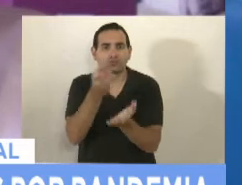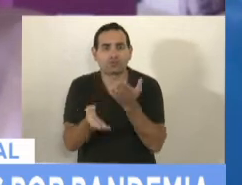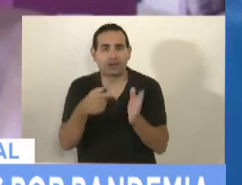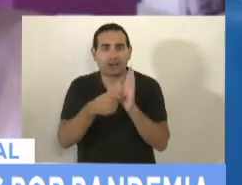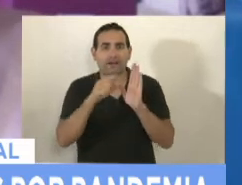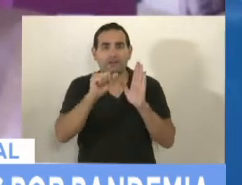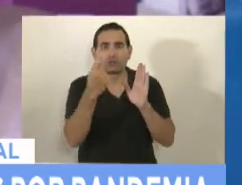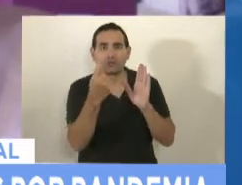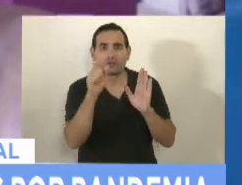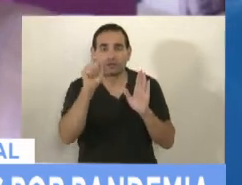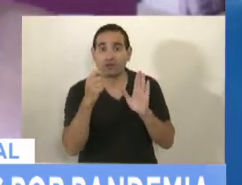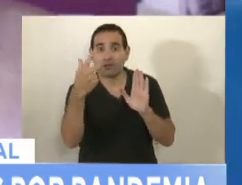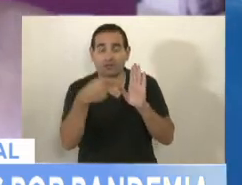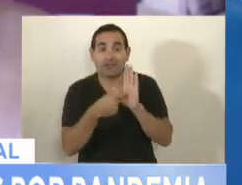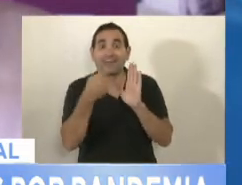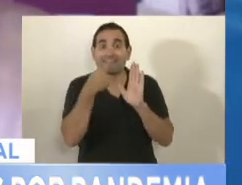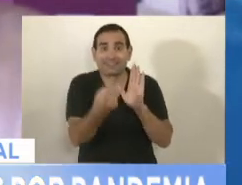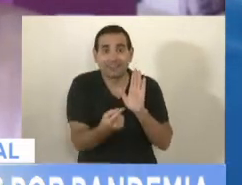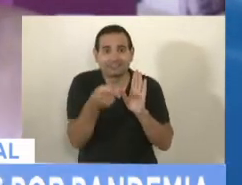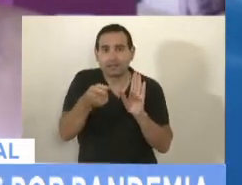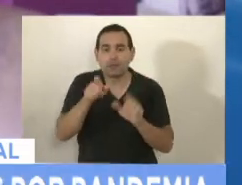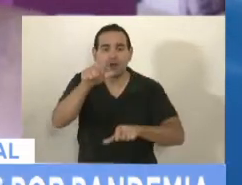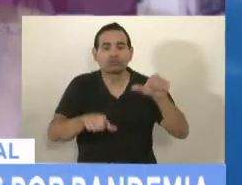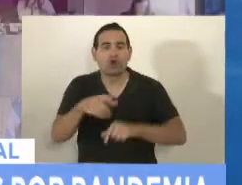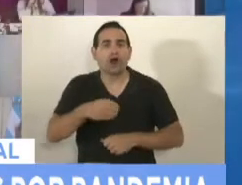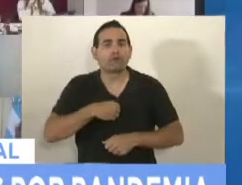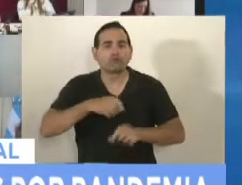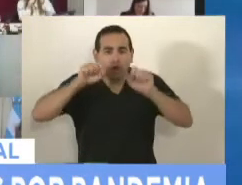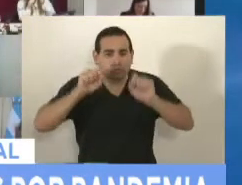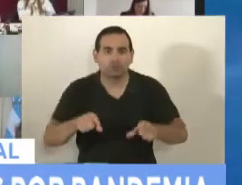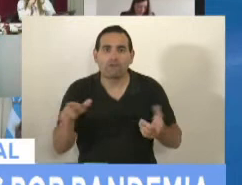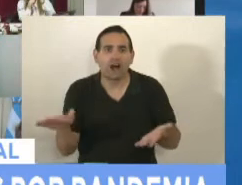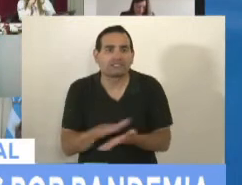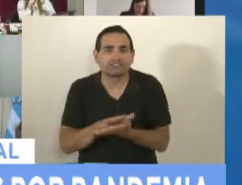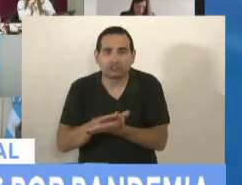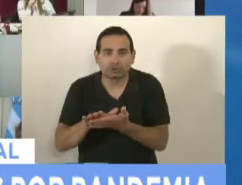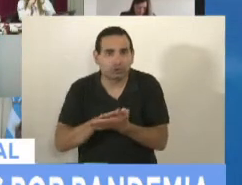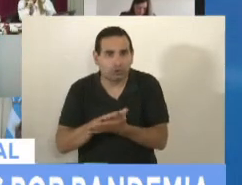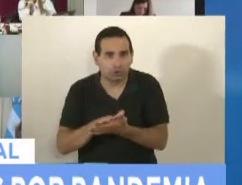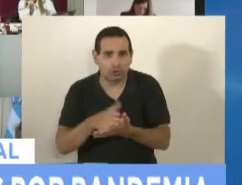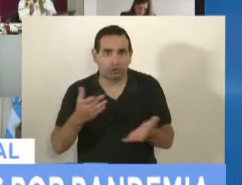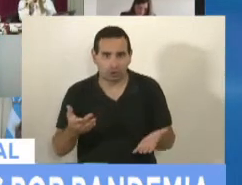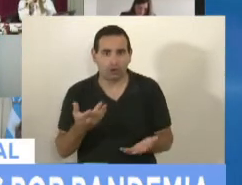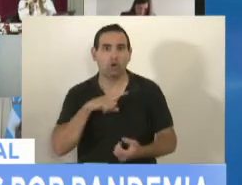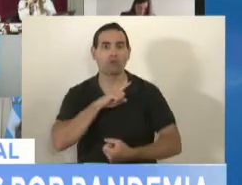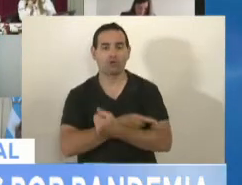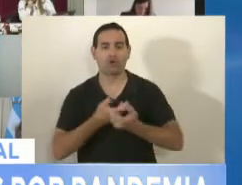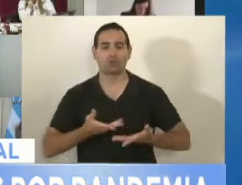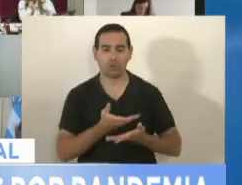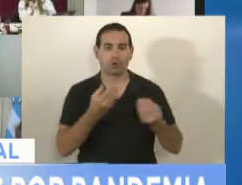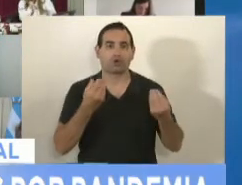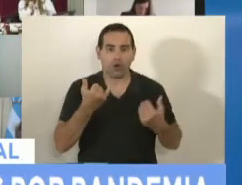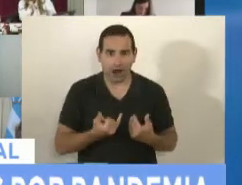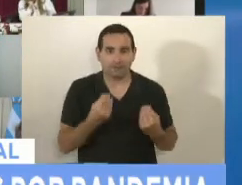21.3 dispone que la voluntad del pueblo es la base de la autoridad del poder público. Esta voluntad, dice